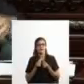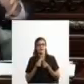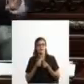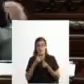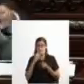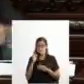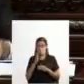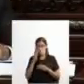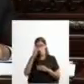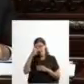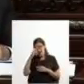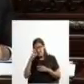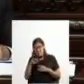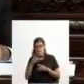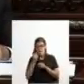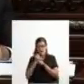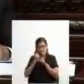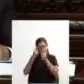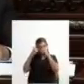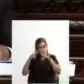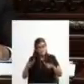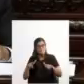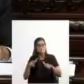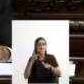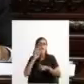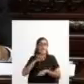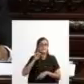El productor ganadero, el productor lechero,